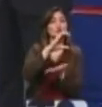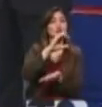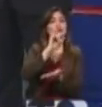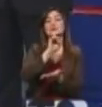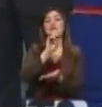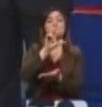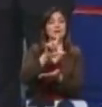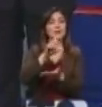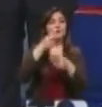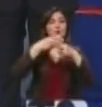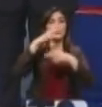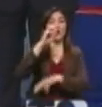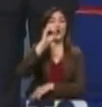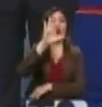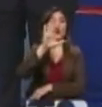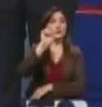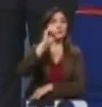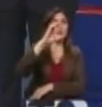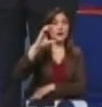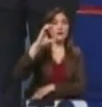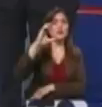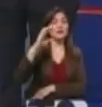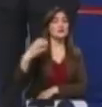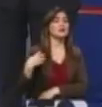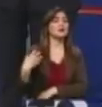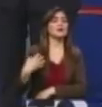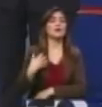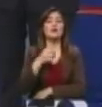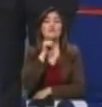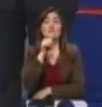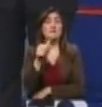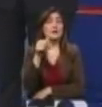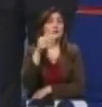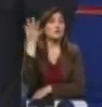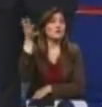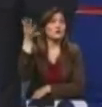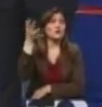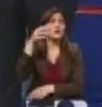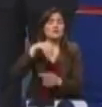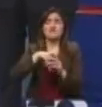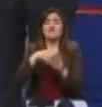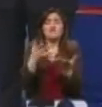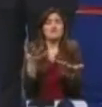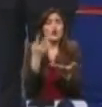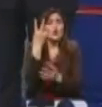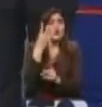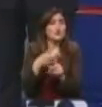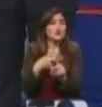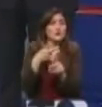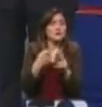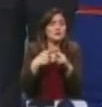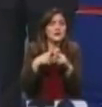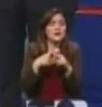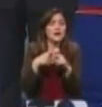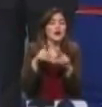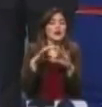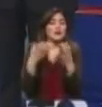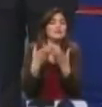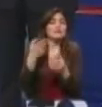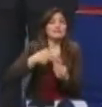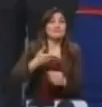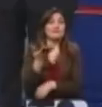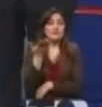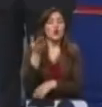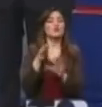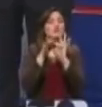fiscal, COTAC es el nombre, protestan por la falta de profesores a más de 2 meses de haber iniciado el año lectivo. Ahí